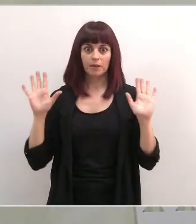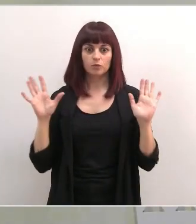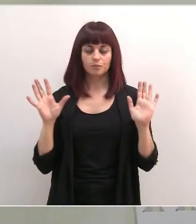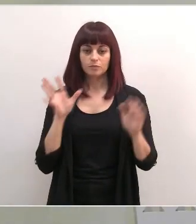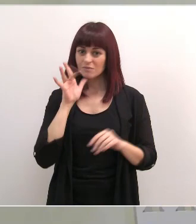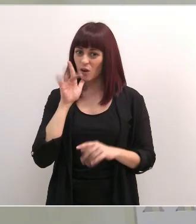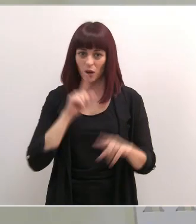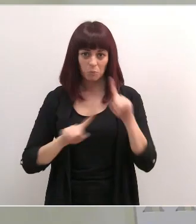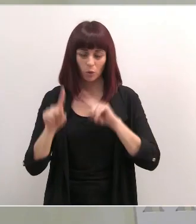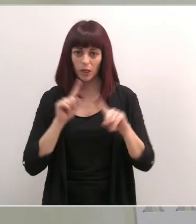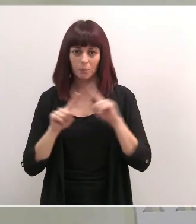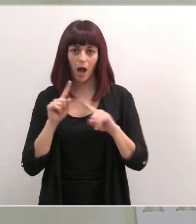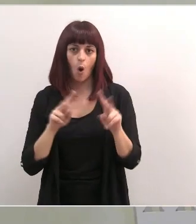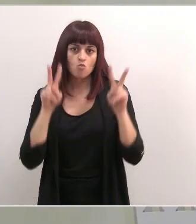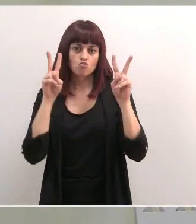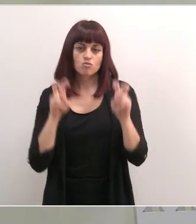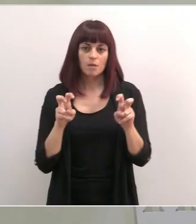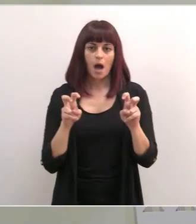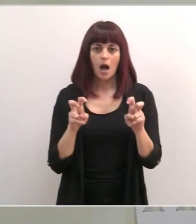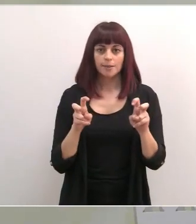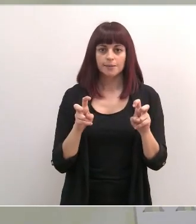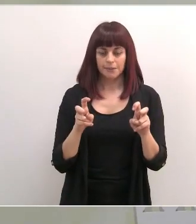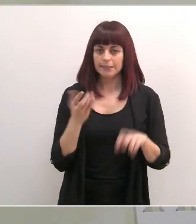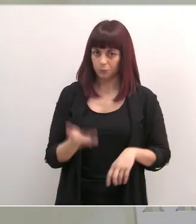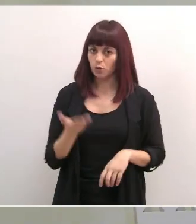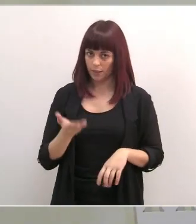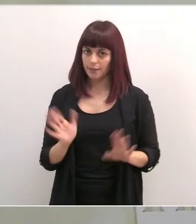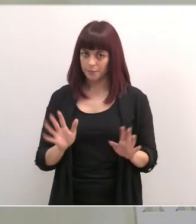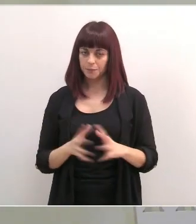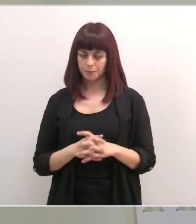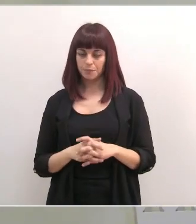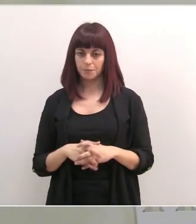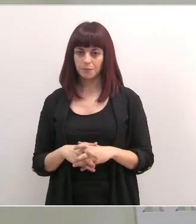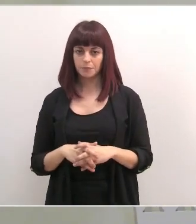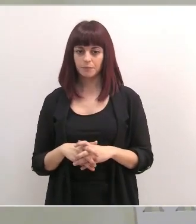mismo un problema o un tema anecdótico, sino que puede tener cierto impacto, ¿no?